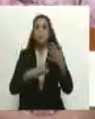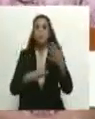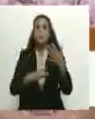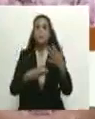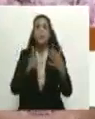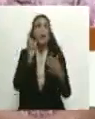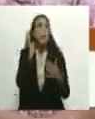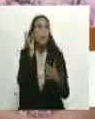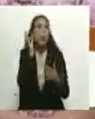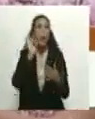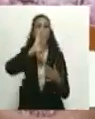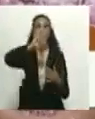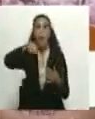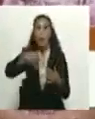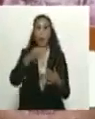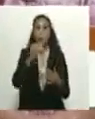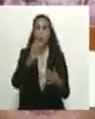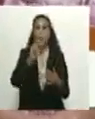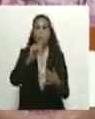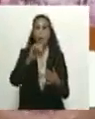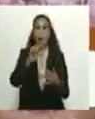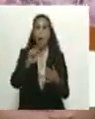Yosmaira Machado, líder de comunidad.